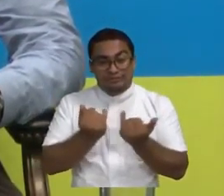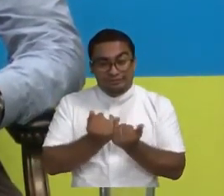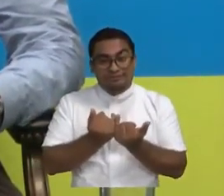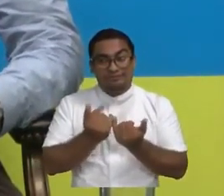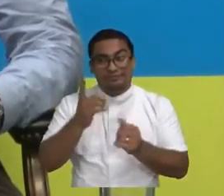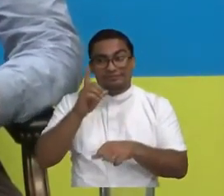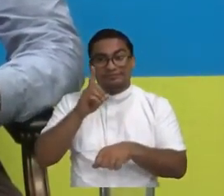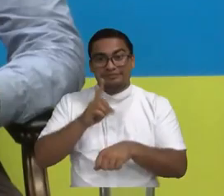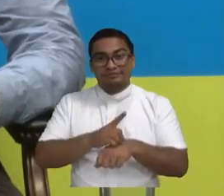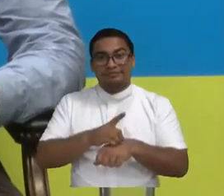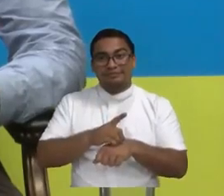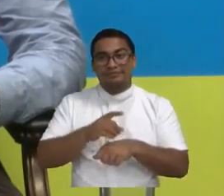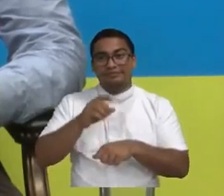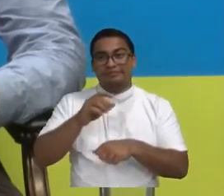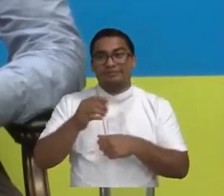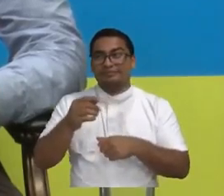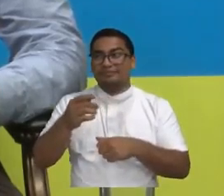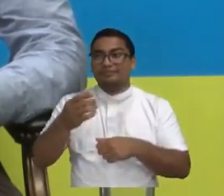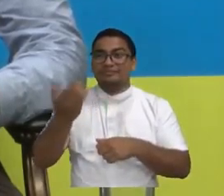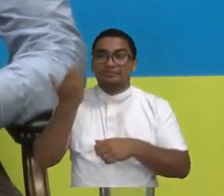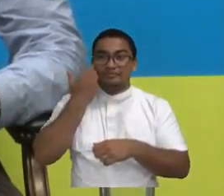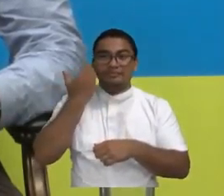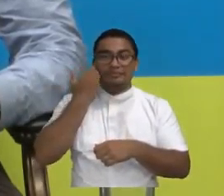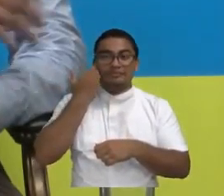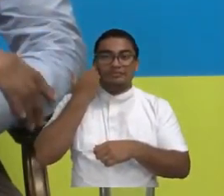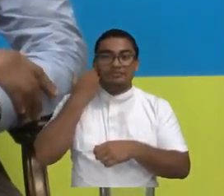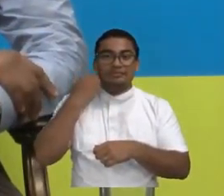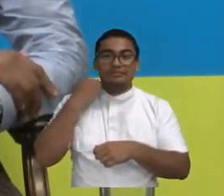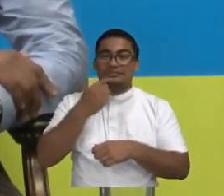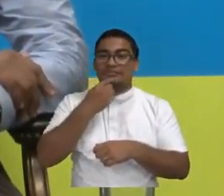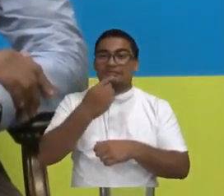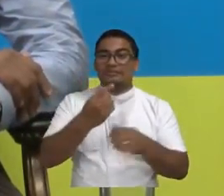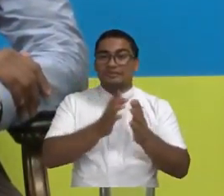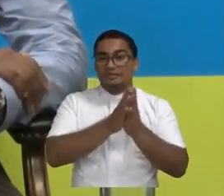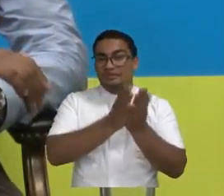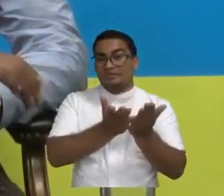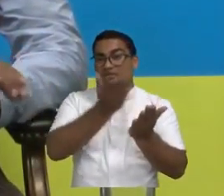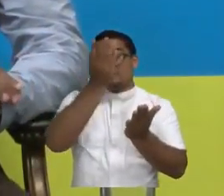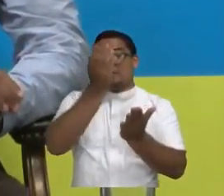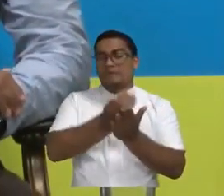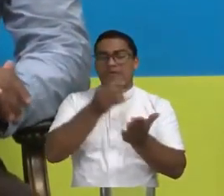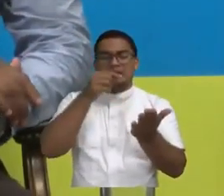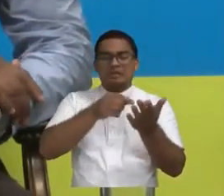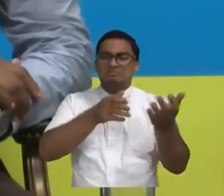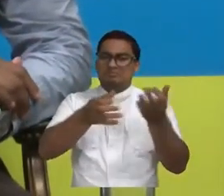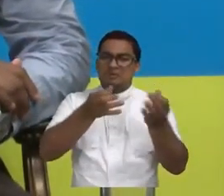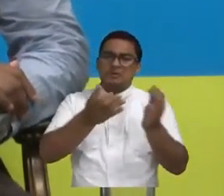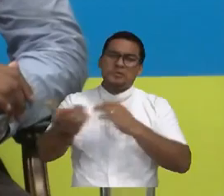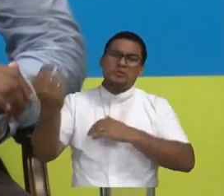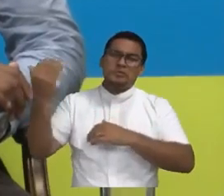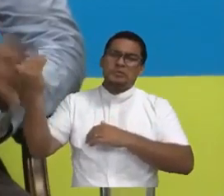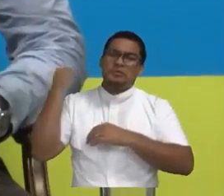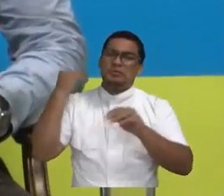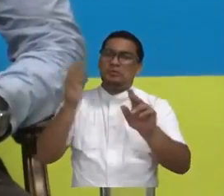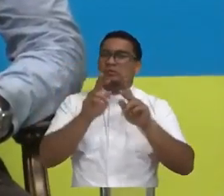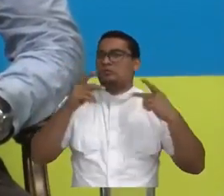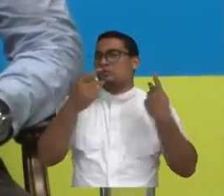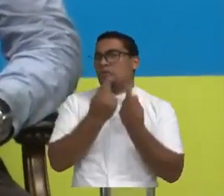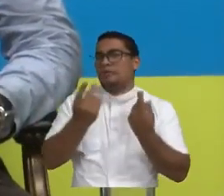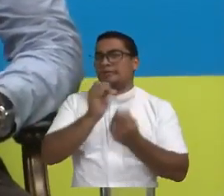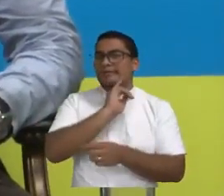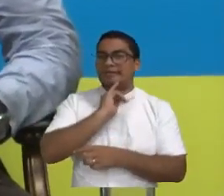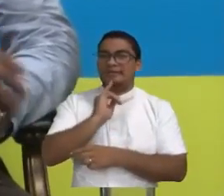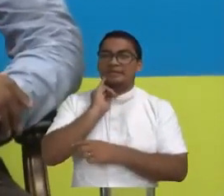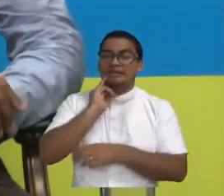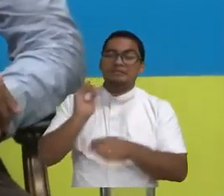es una enfermedad bíblica, que la Santa Biblia lo describe en los tiempos de Moisés. Lo primero,